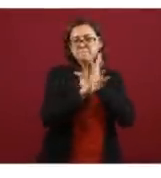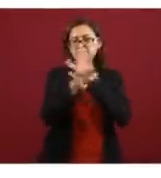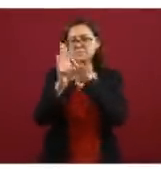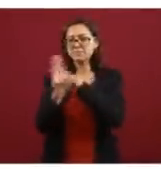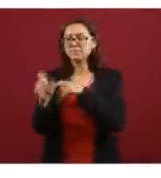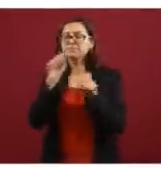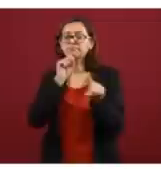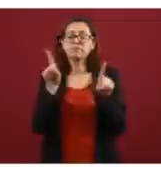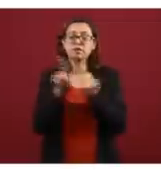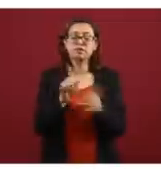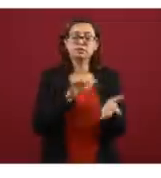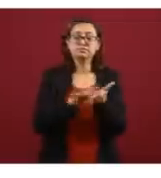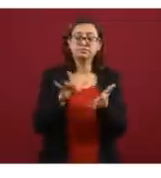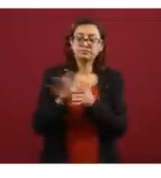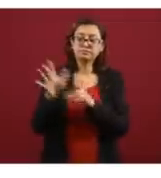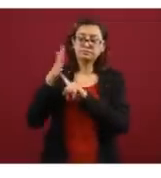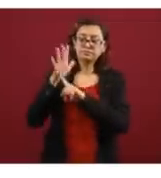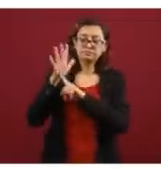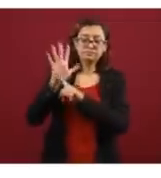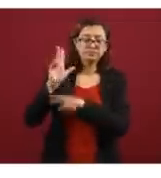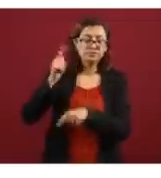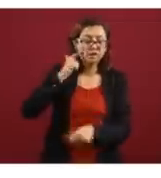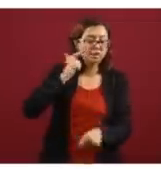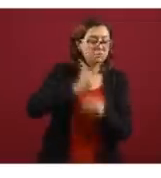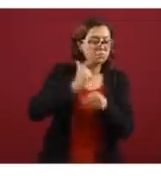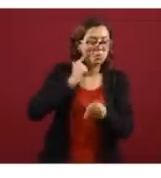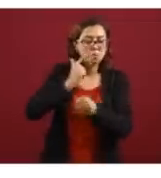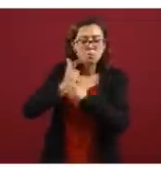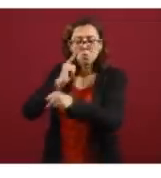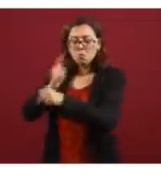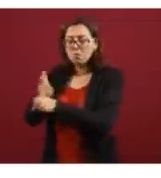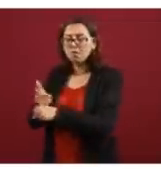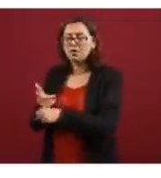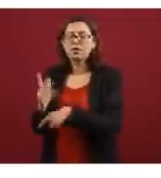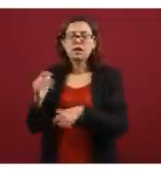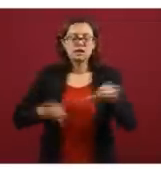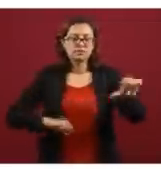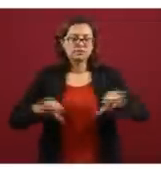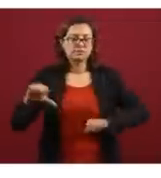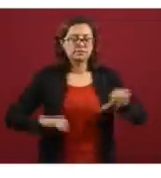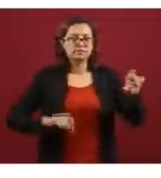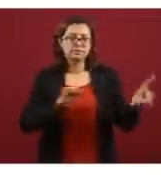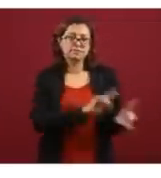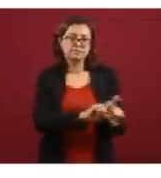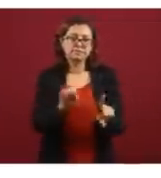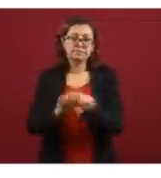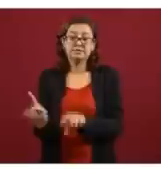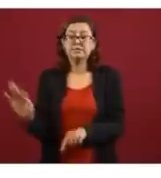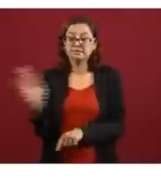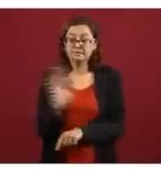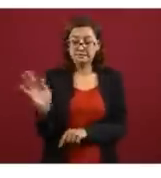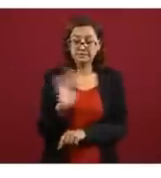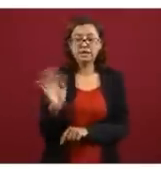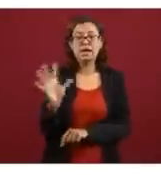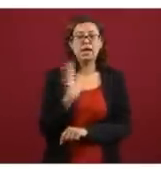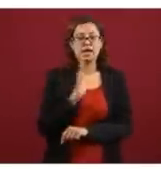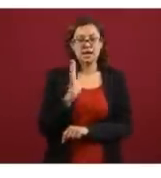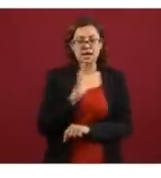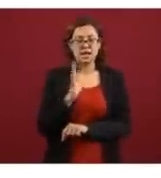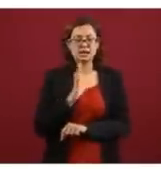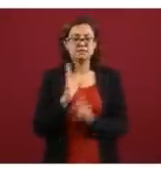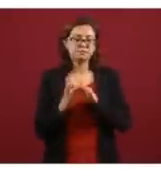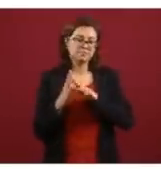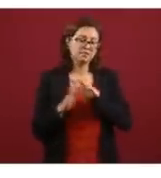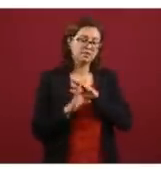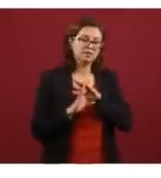de helicópteros para reconocimiento aéreo y poder ubicar las actividades que se pudieran estar dando en este movimiento